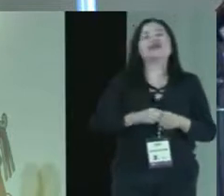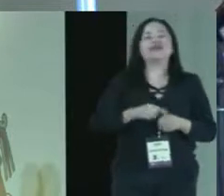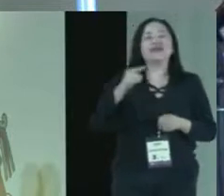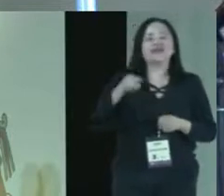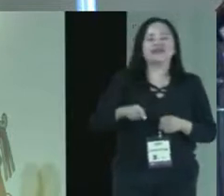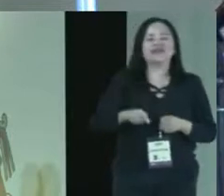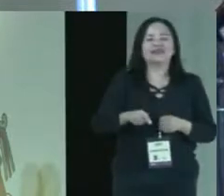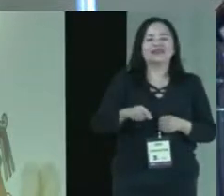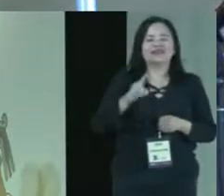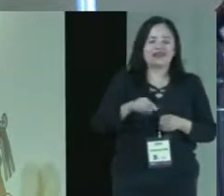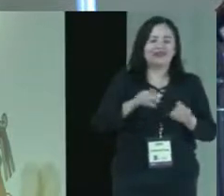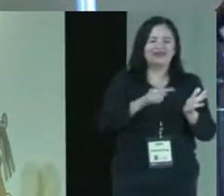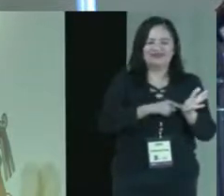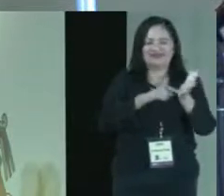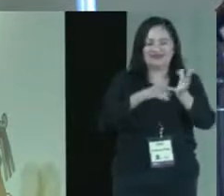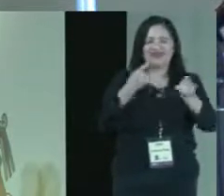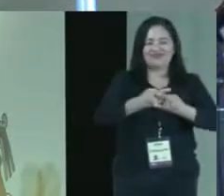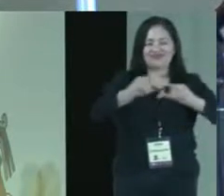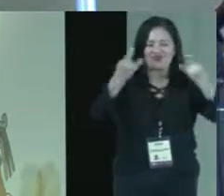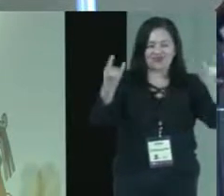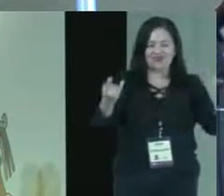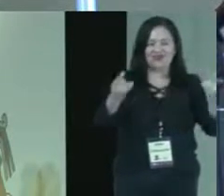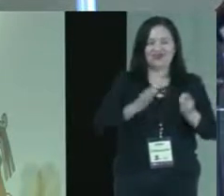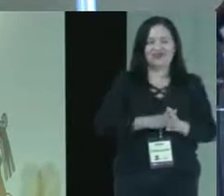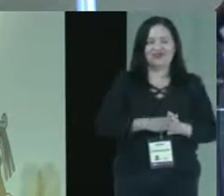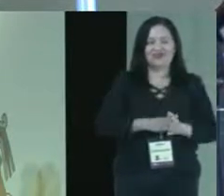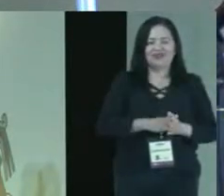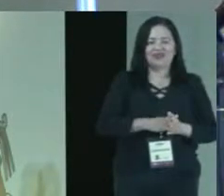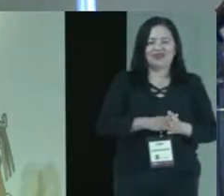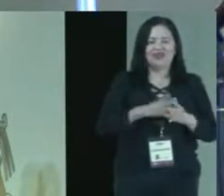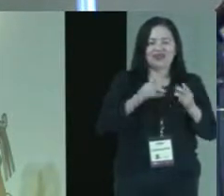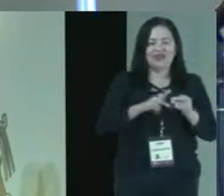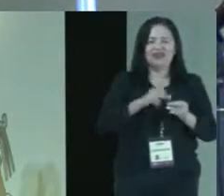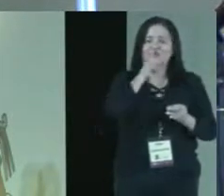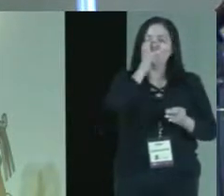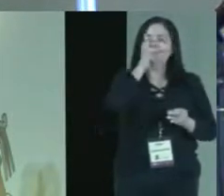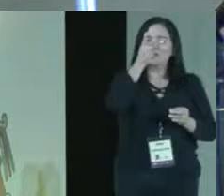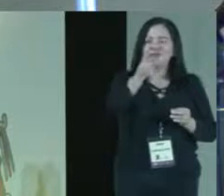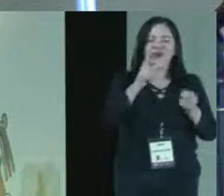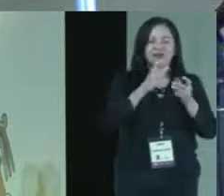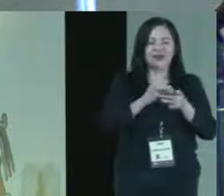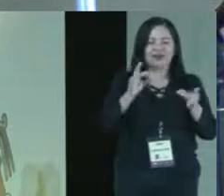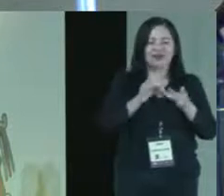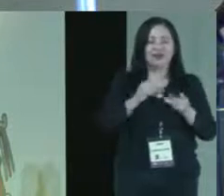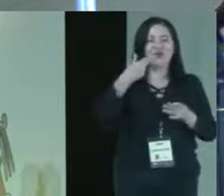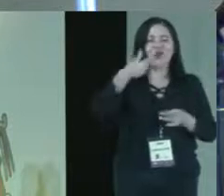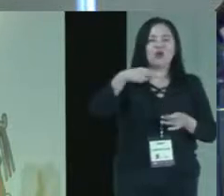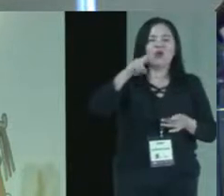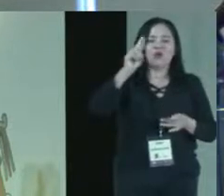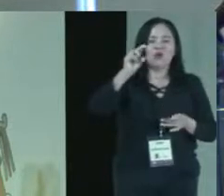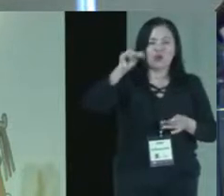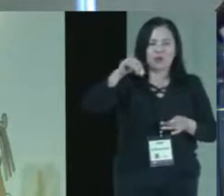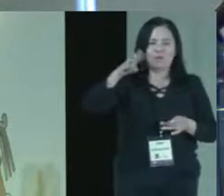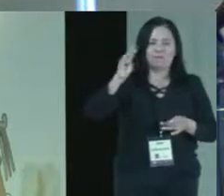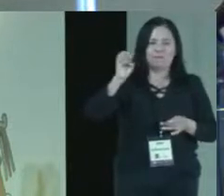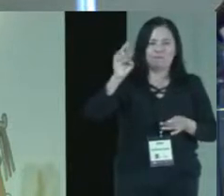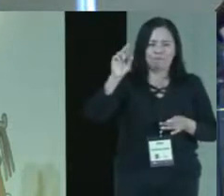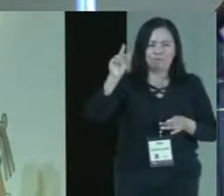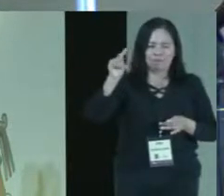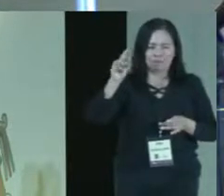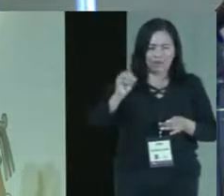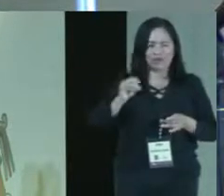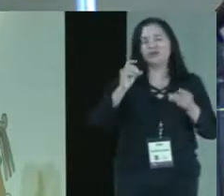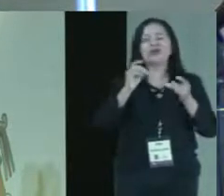maravilloso testimonio histórico. Y dedico estas palabras al compañero Humberto Gordillo del